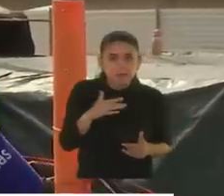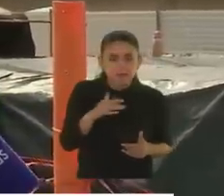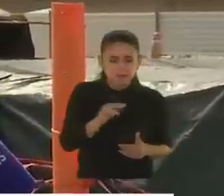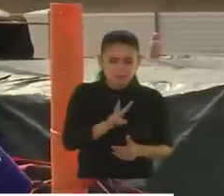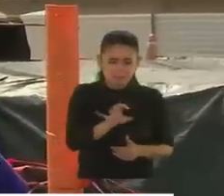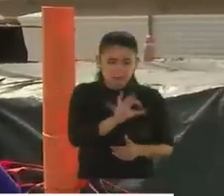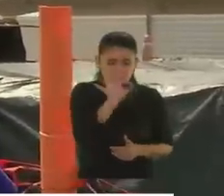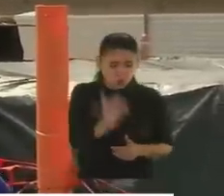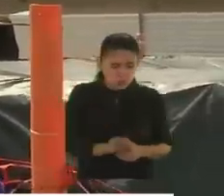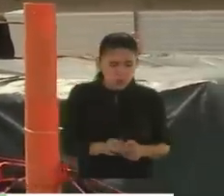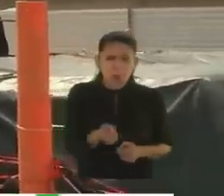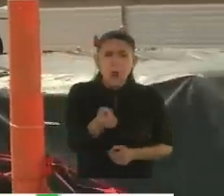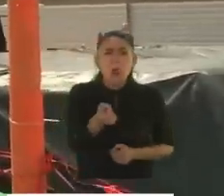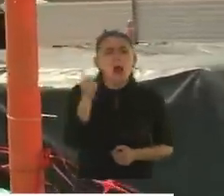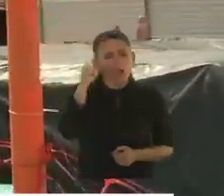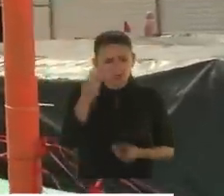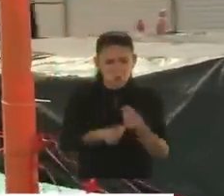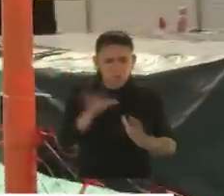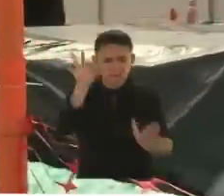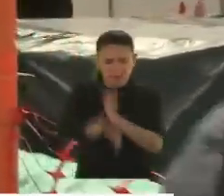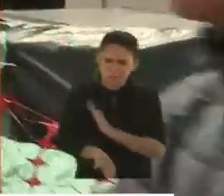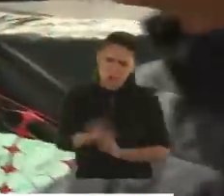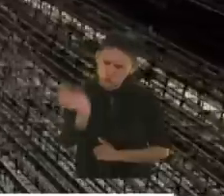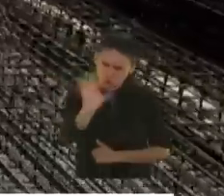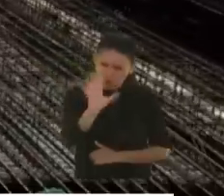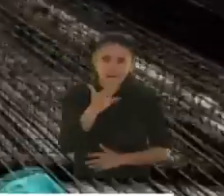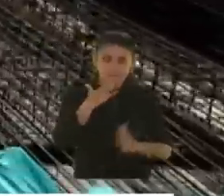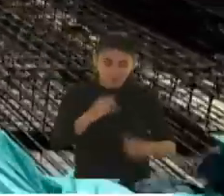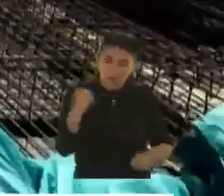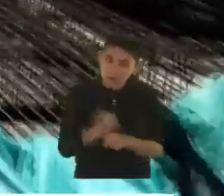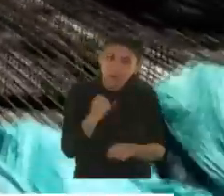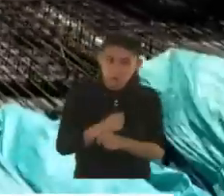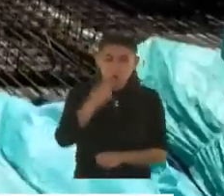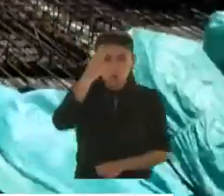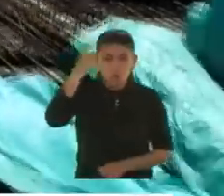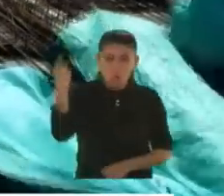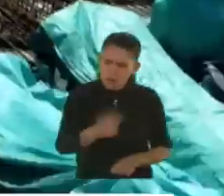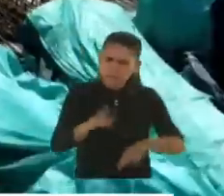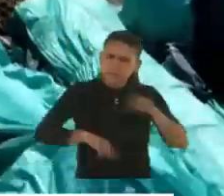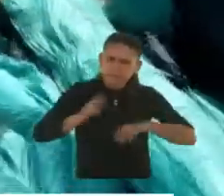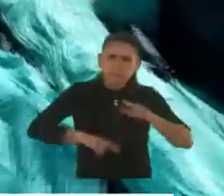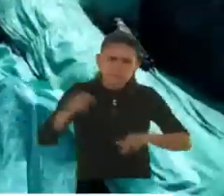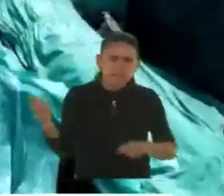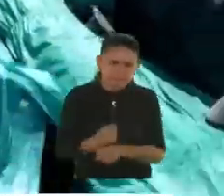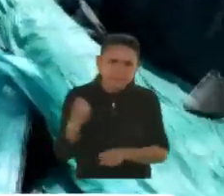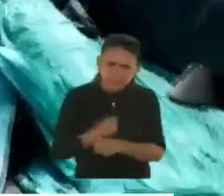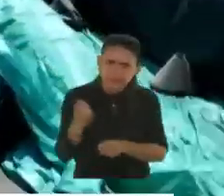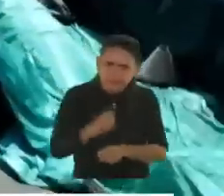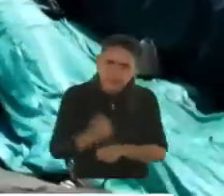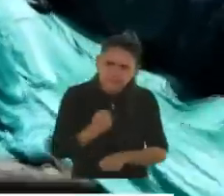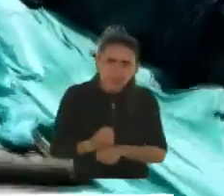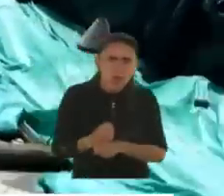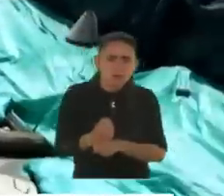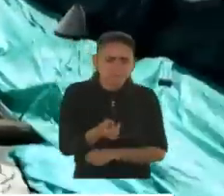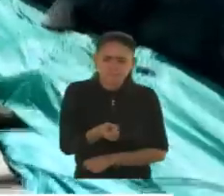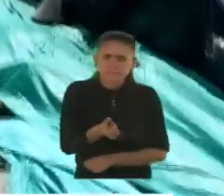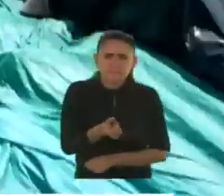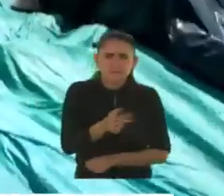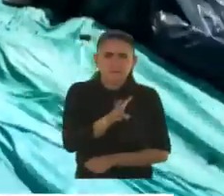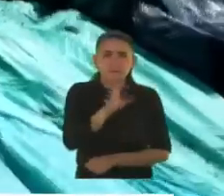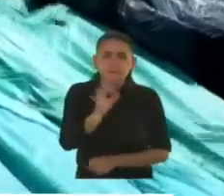de actividad, pero realmente será cargado el peso a la obra cuando estemos trabajando ya sobre